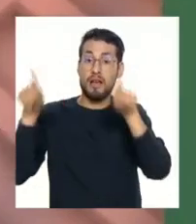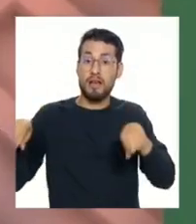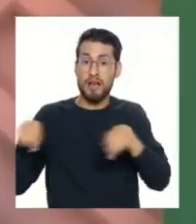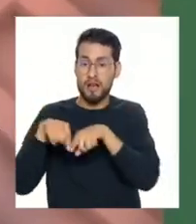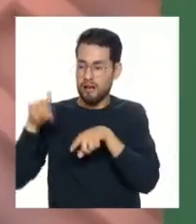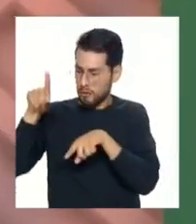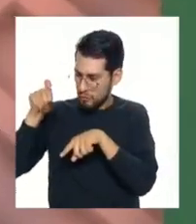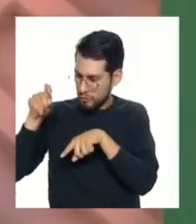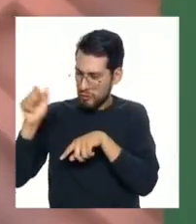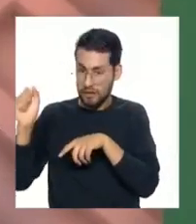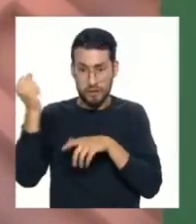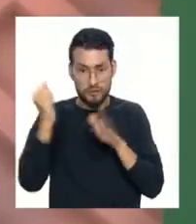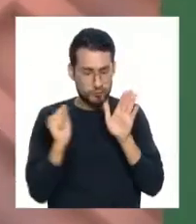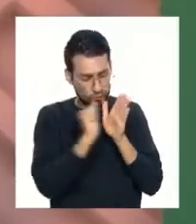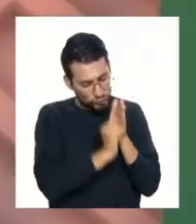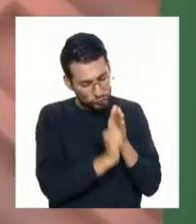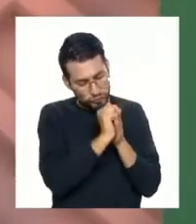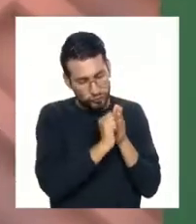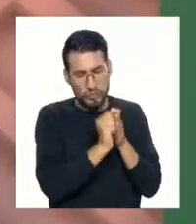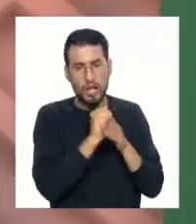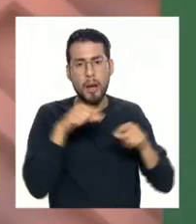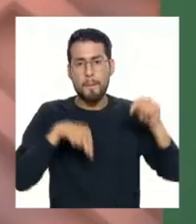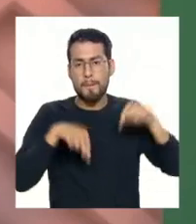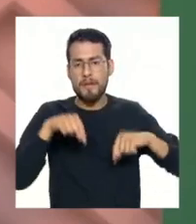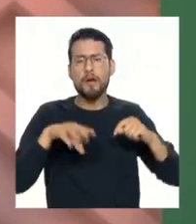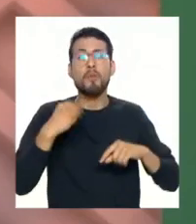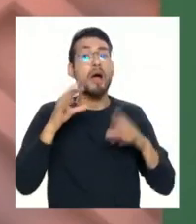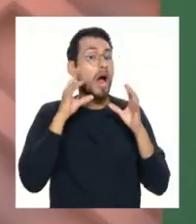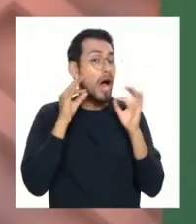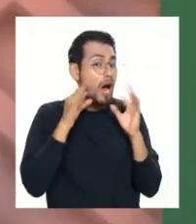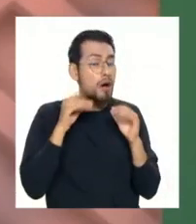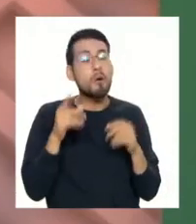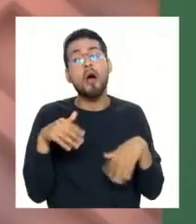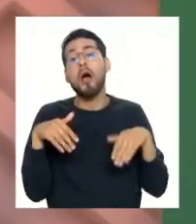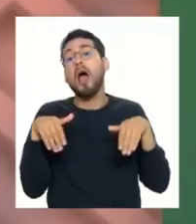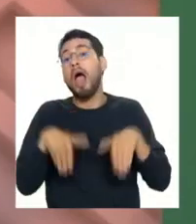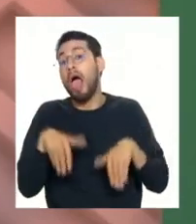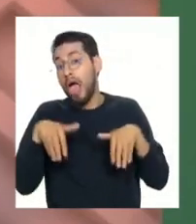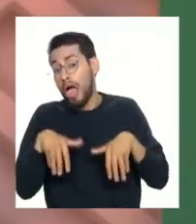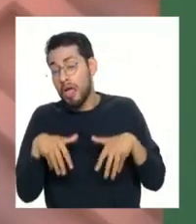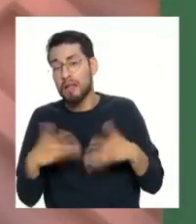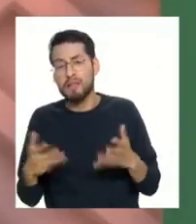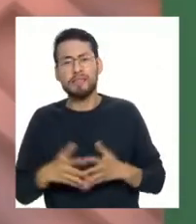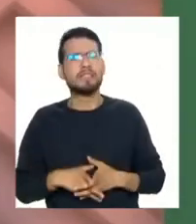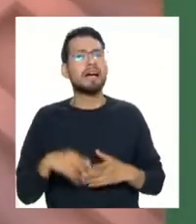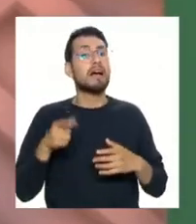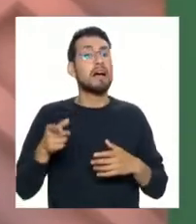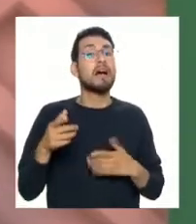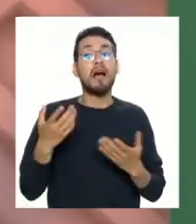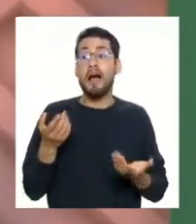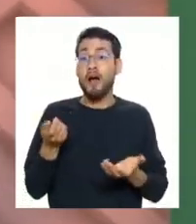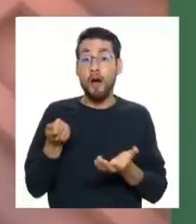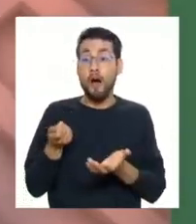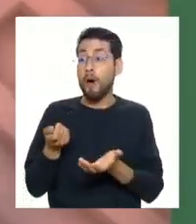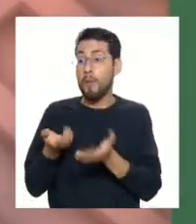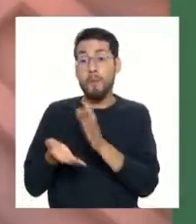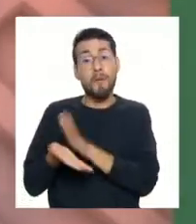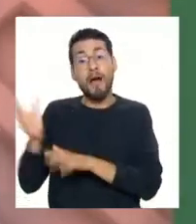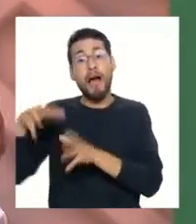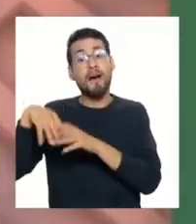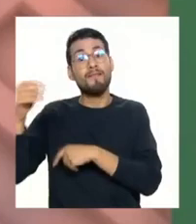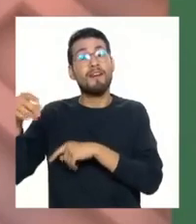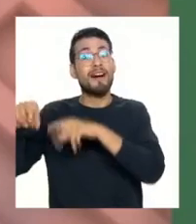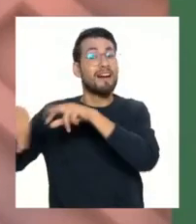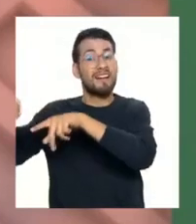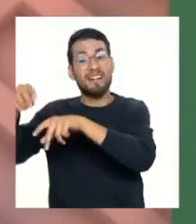las mascotas. Y esto es muy importante porque muchas veces tenemos un gatito, un perrito en casa, que muchas veces los sacamos a pasear. Claro. Y